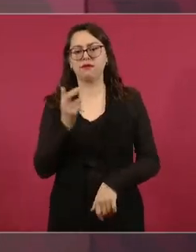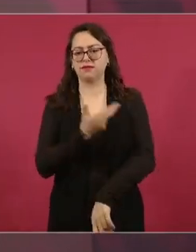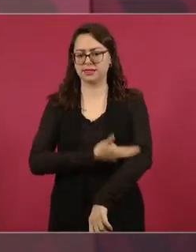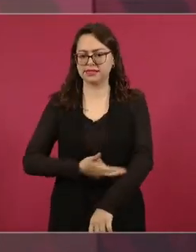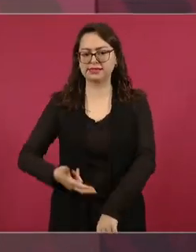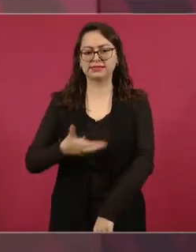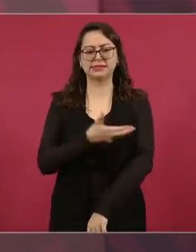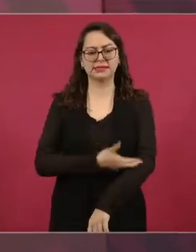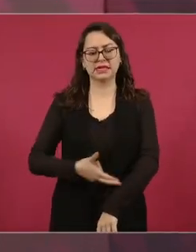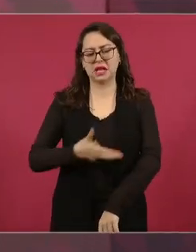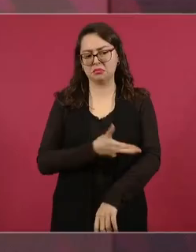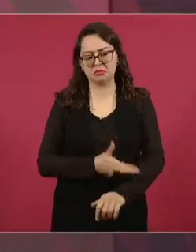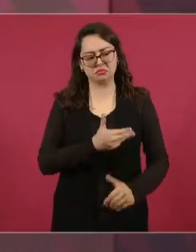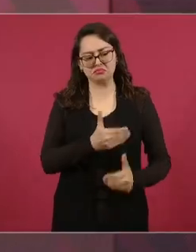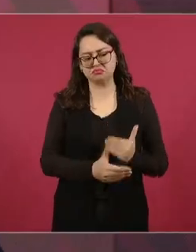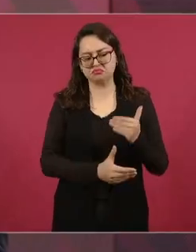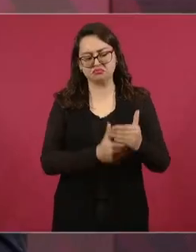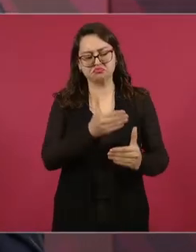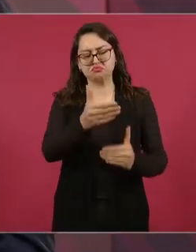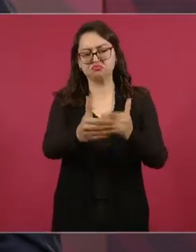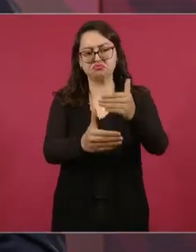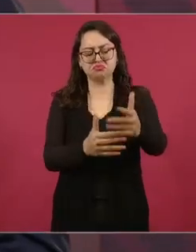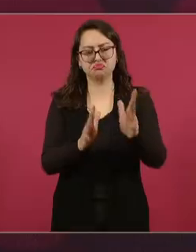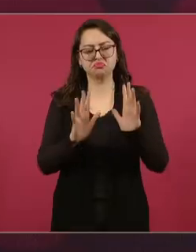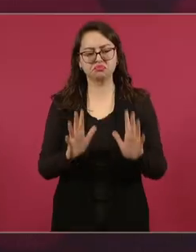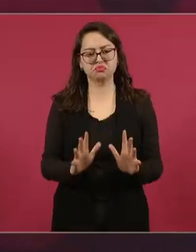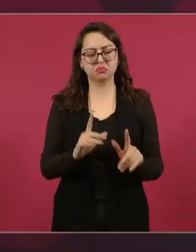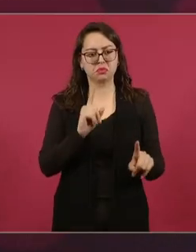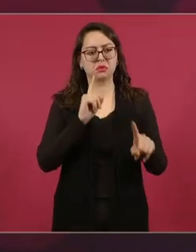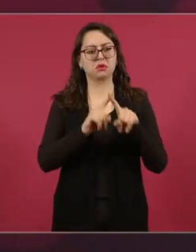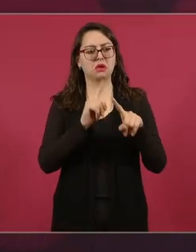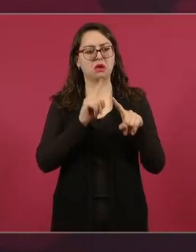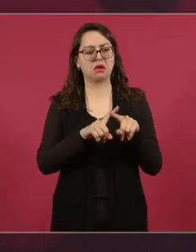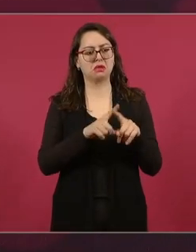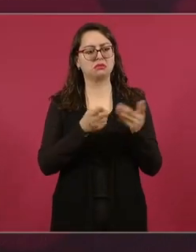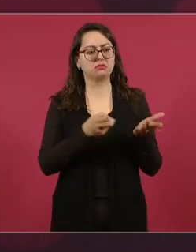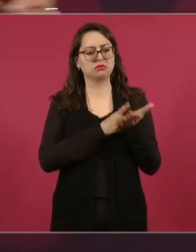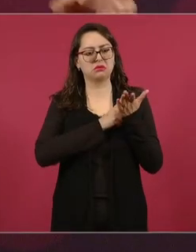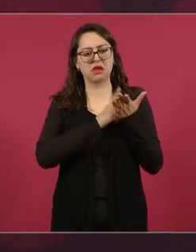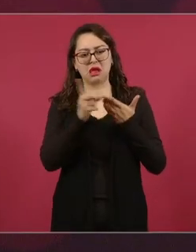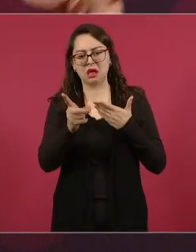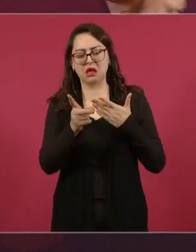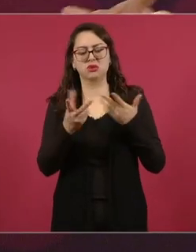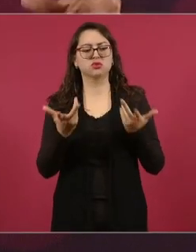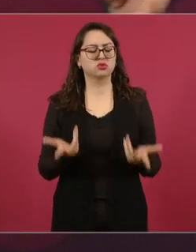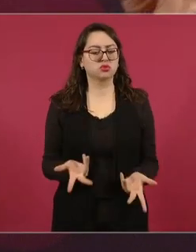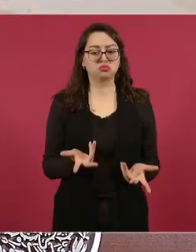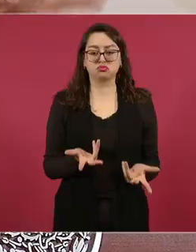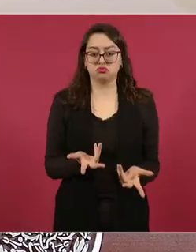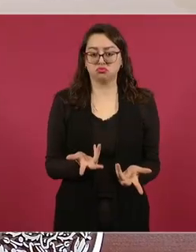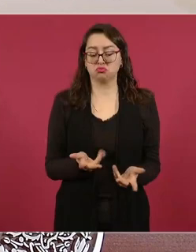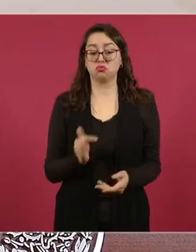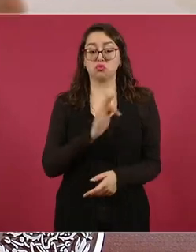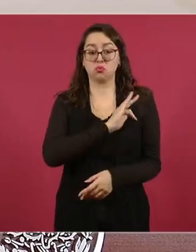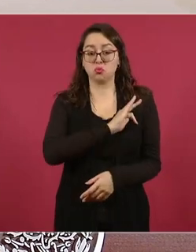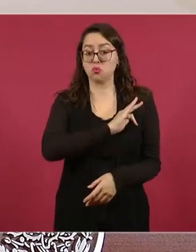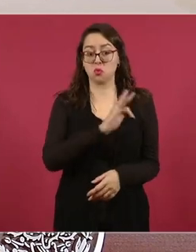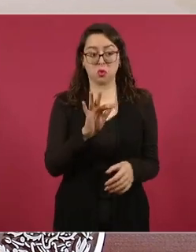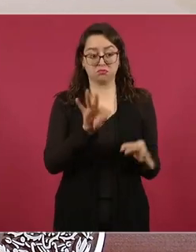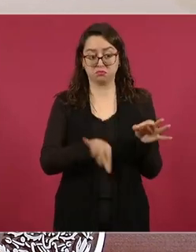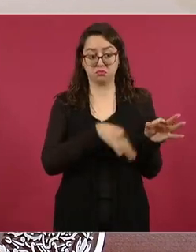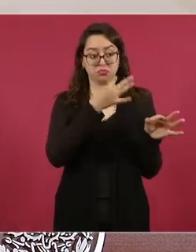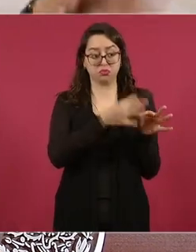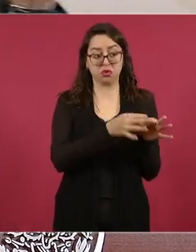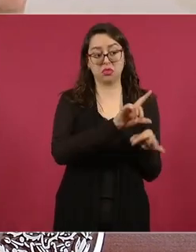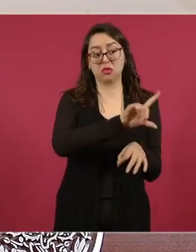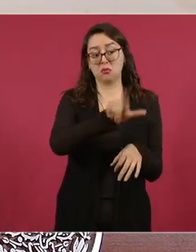los derechos de los trabajadores y se constituye una nueva empresa.